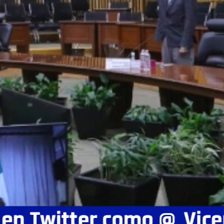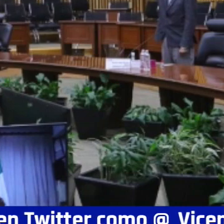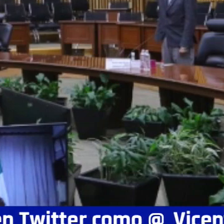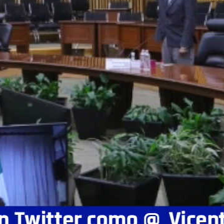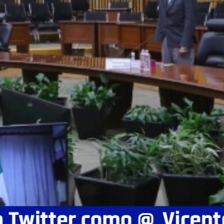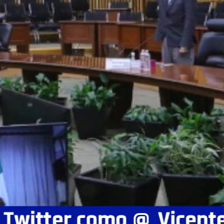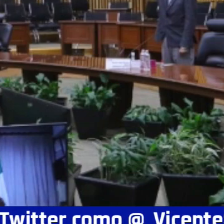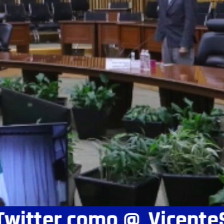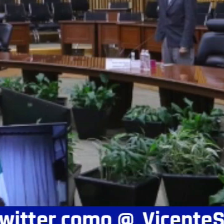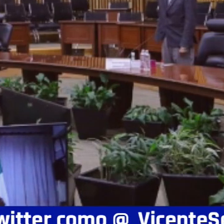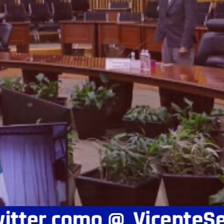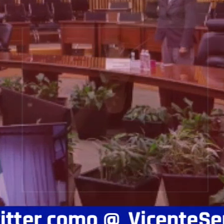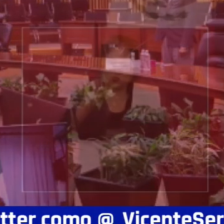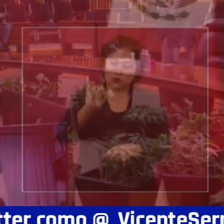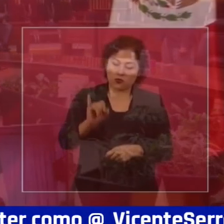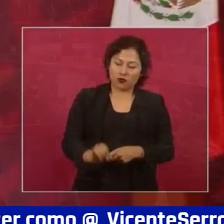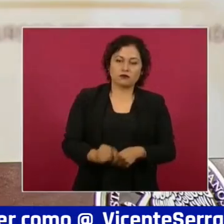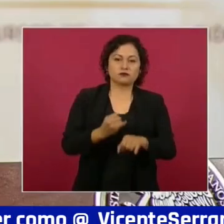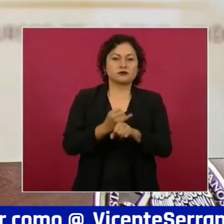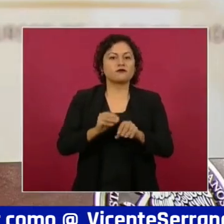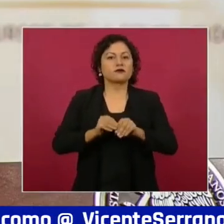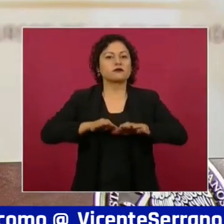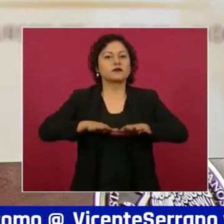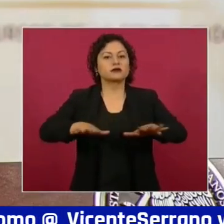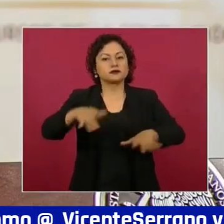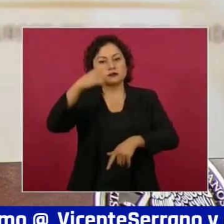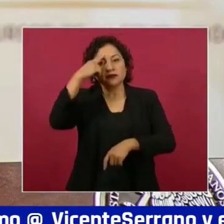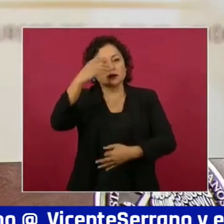el resto de sus eh, pues